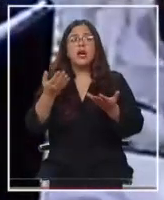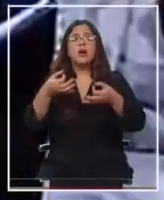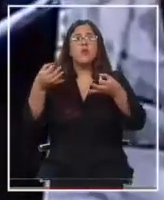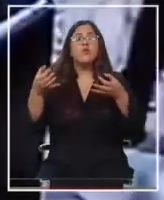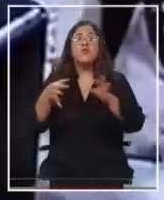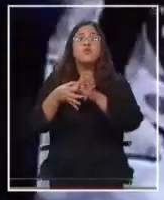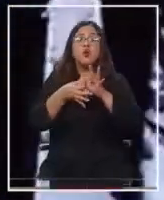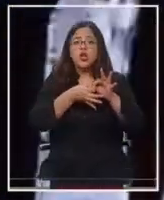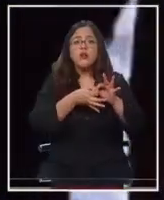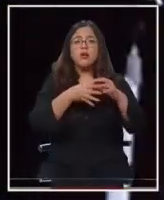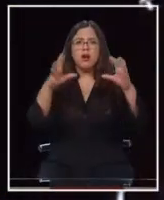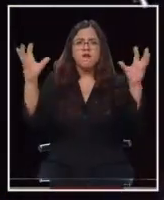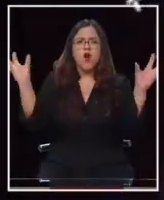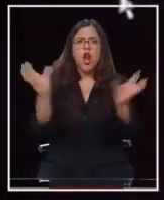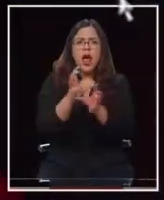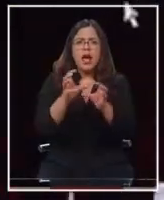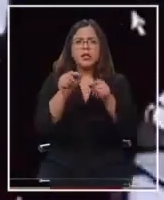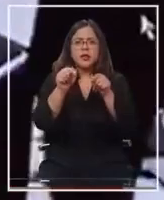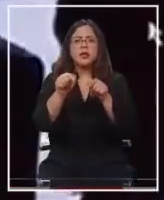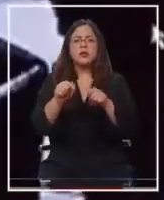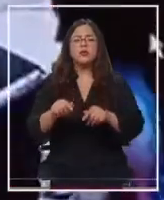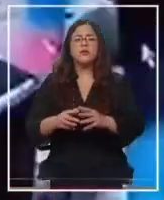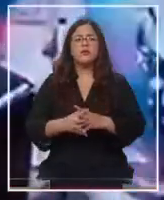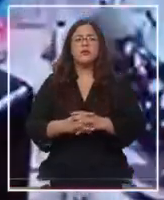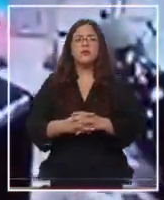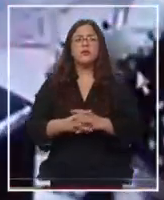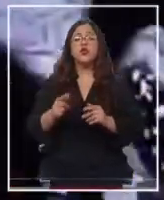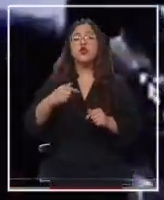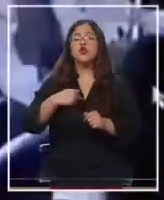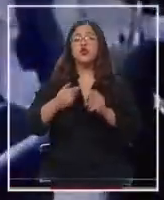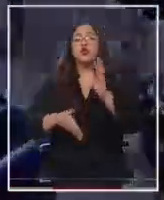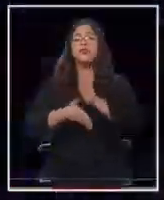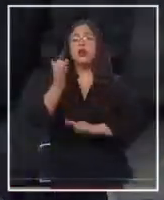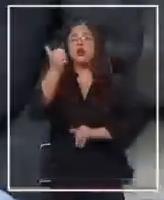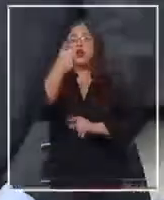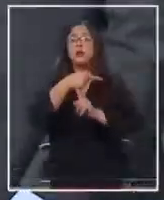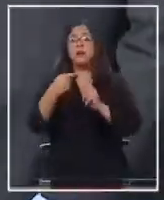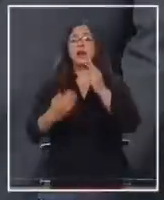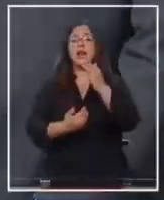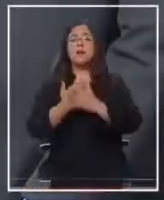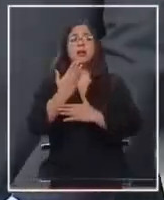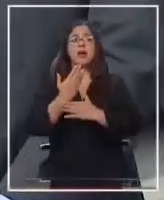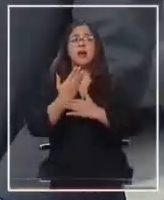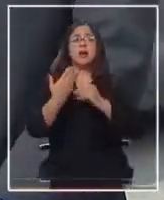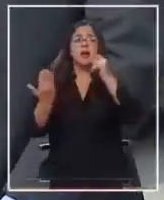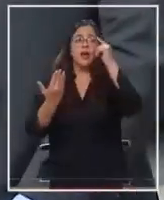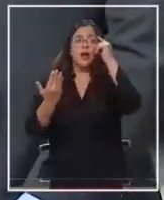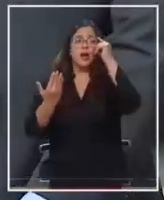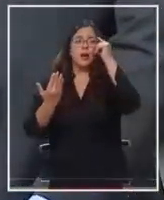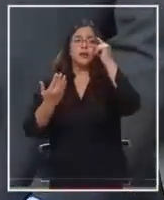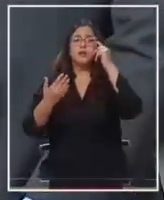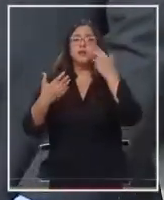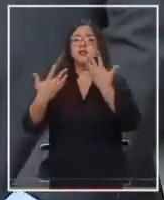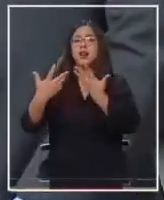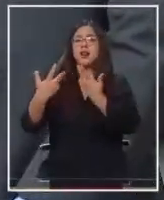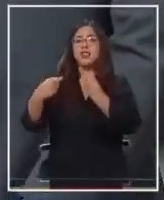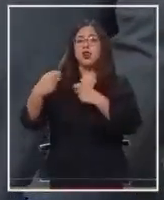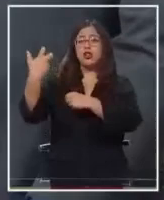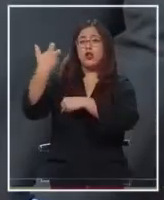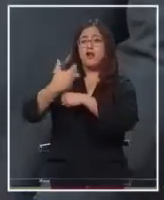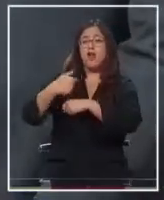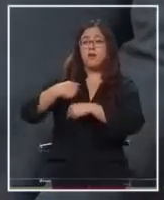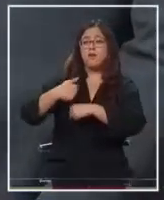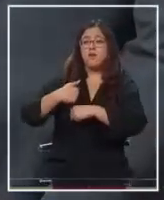la agresividad que se ha visto en estos atracos. Yo salgo a las 6:30 de la mañana y resulta que me trataron de asaltar una vez acá